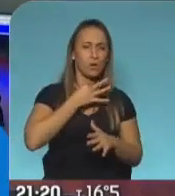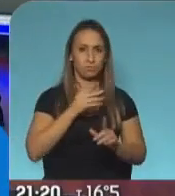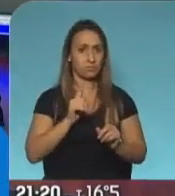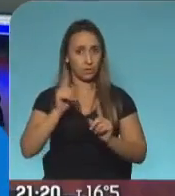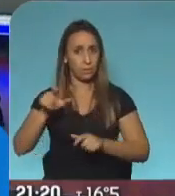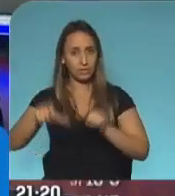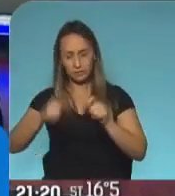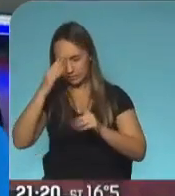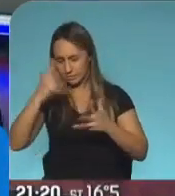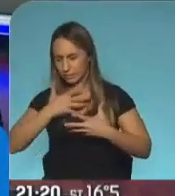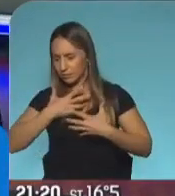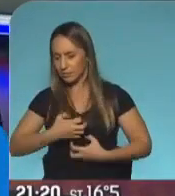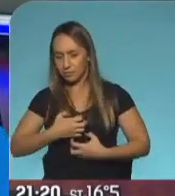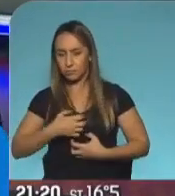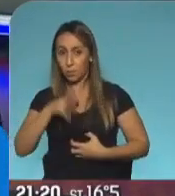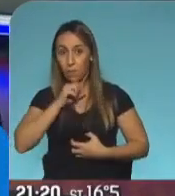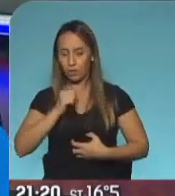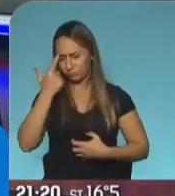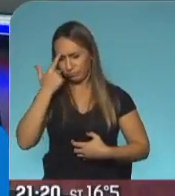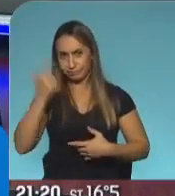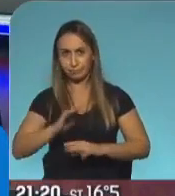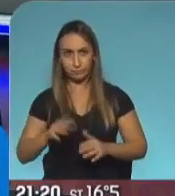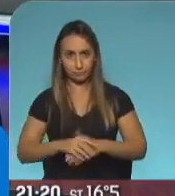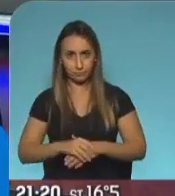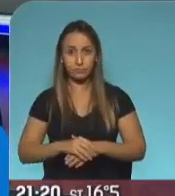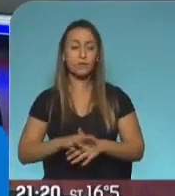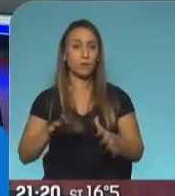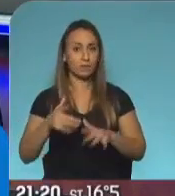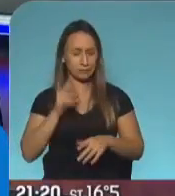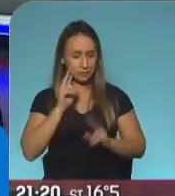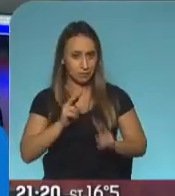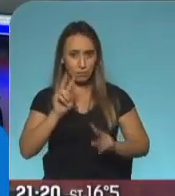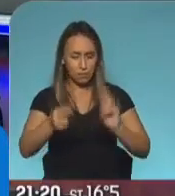graves y con tanta mortalidad eso pega fuerte en el personal de salud muchas gracias